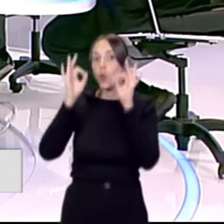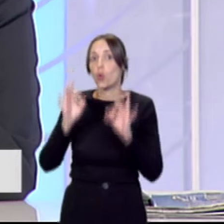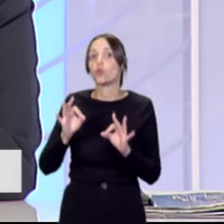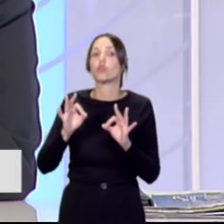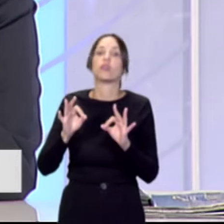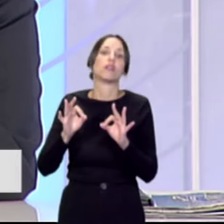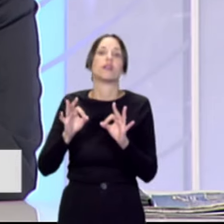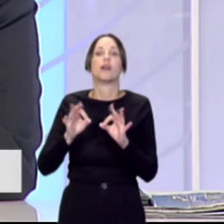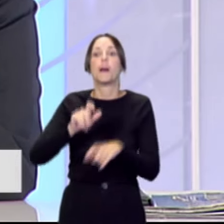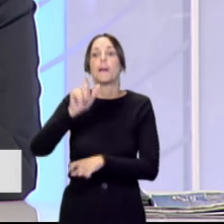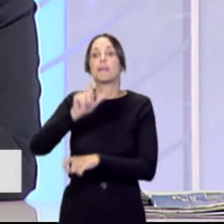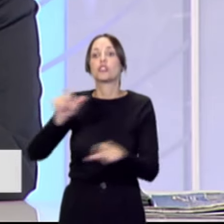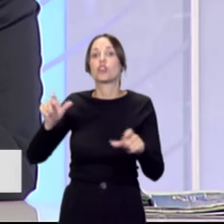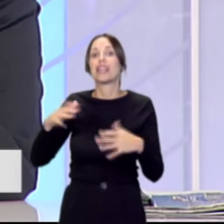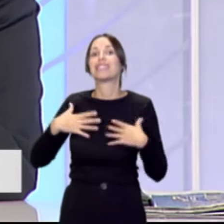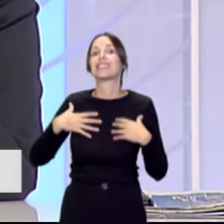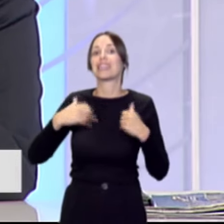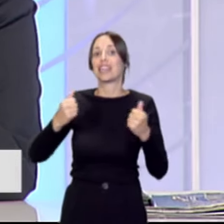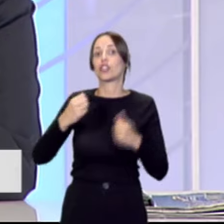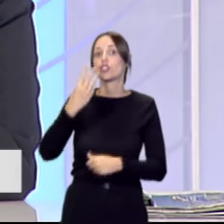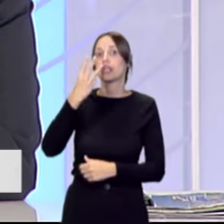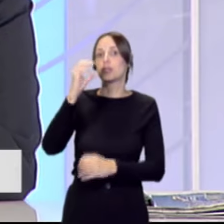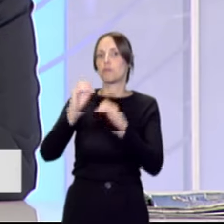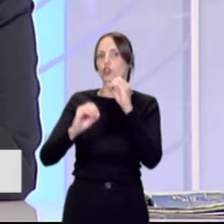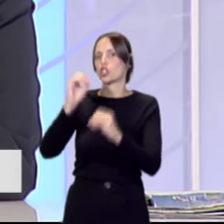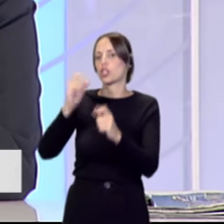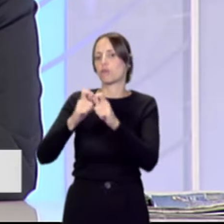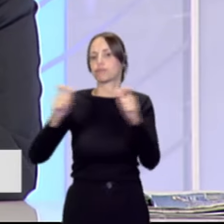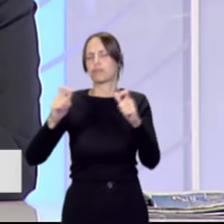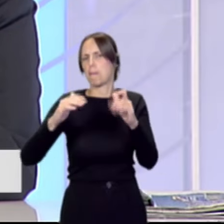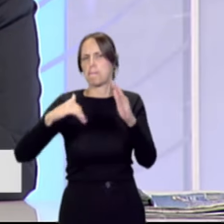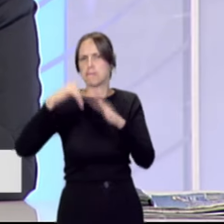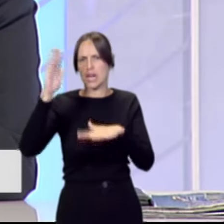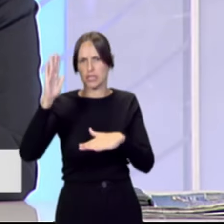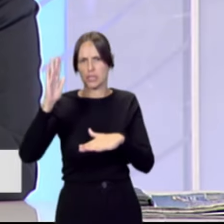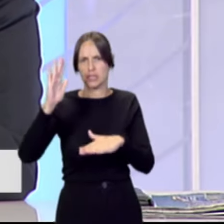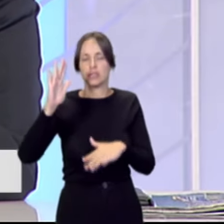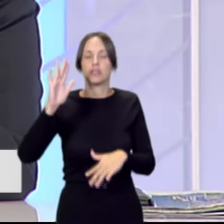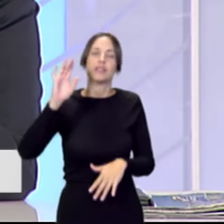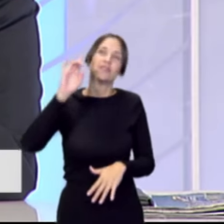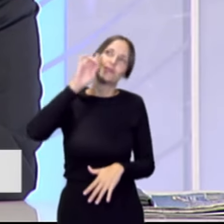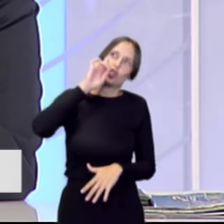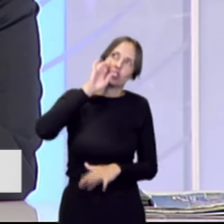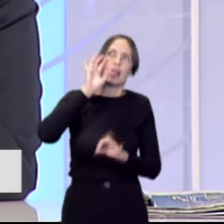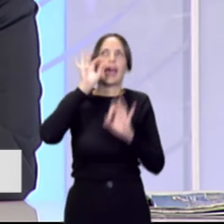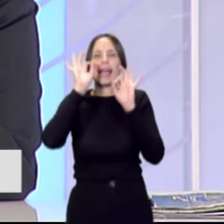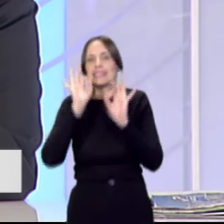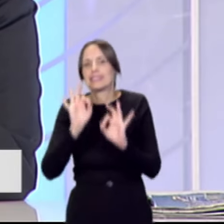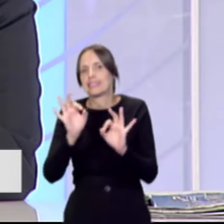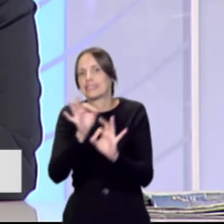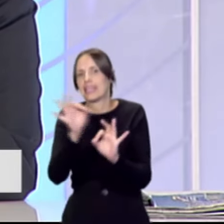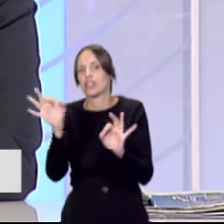personal sanitario. Es decir, estábamos en, no sé si las cifras son absolutamente redondas, pero estábamos en